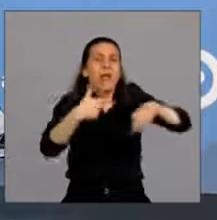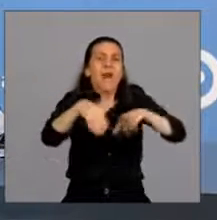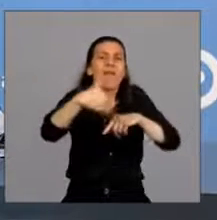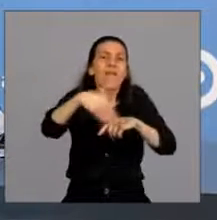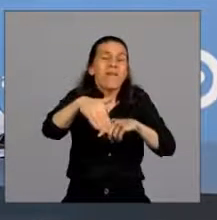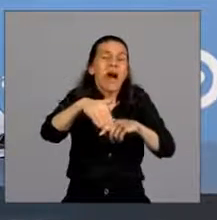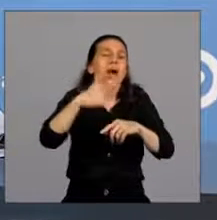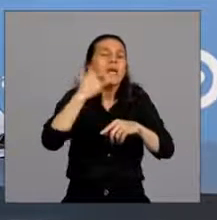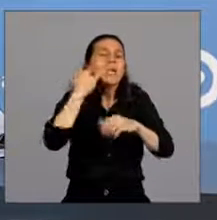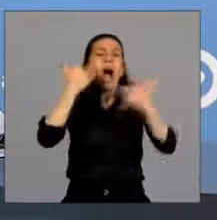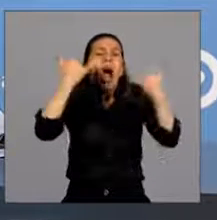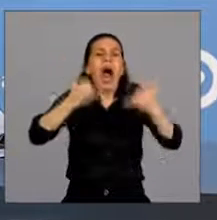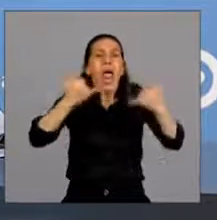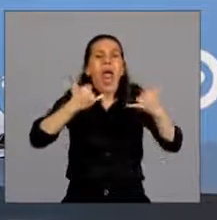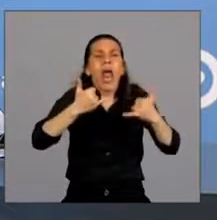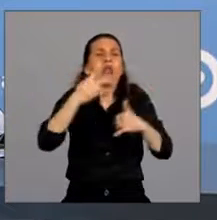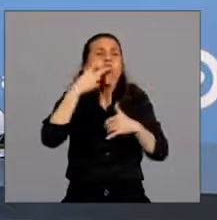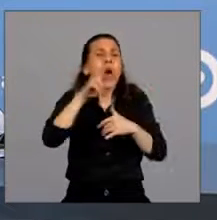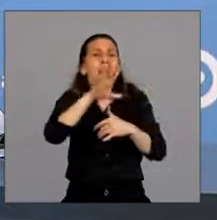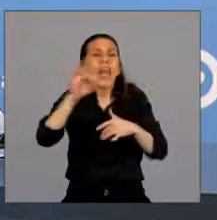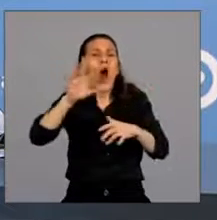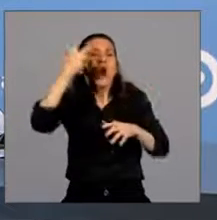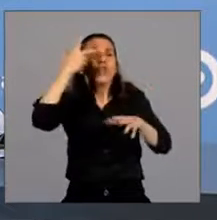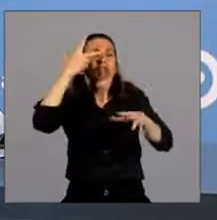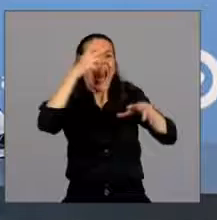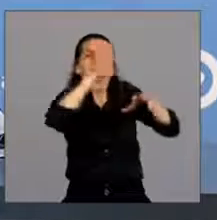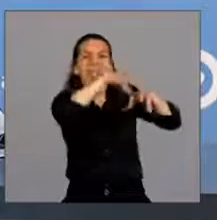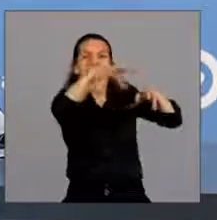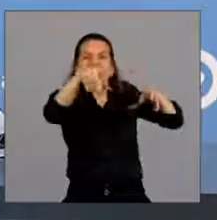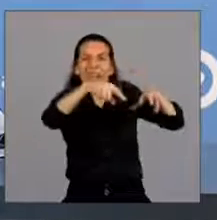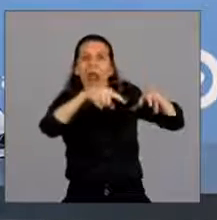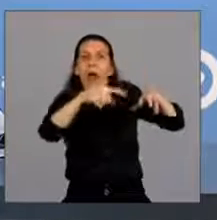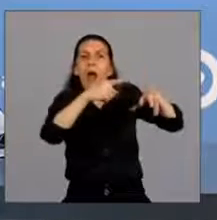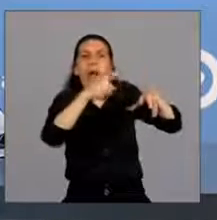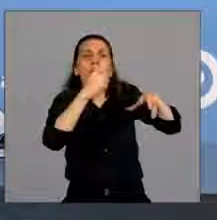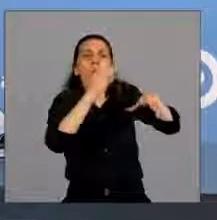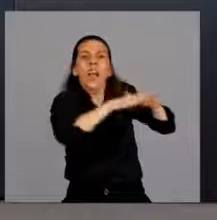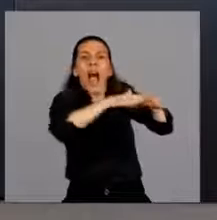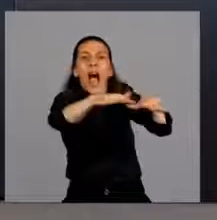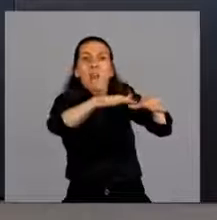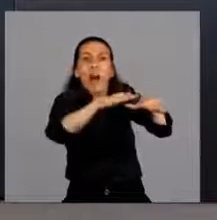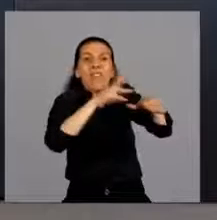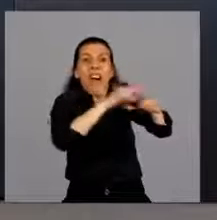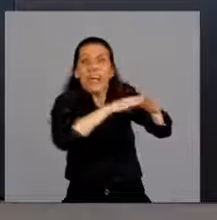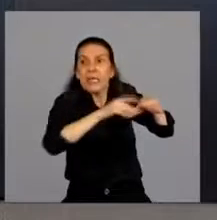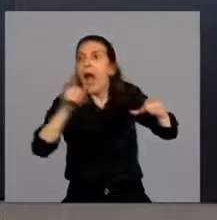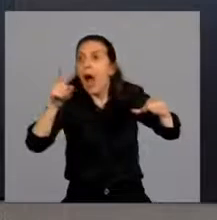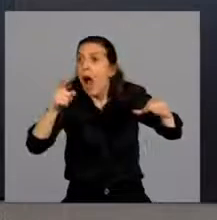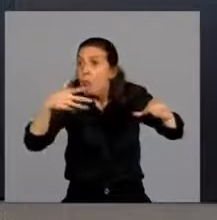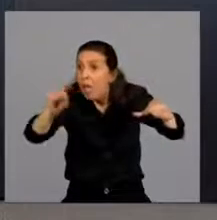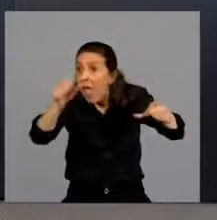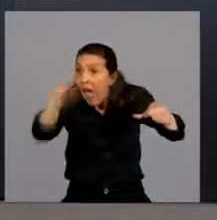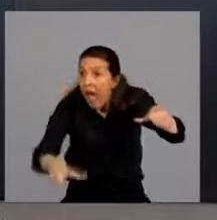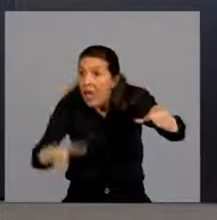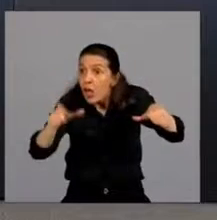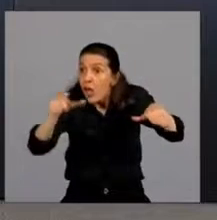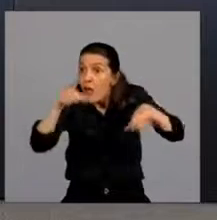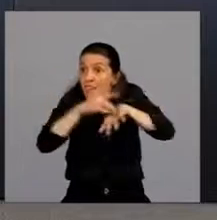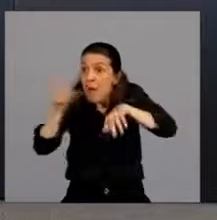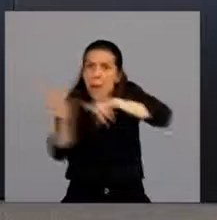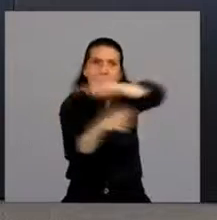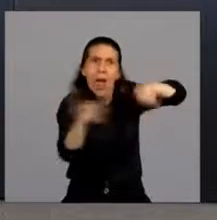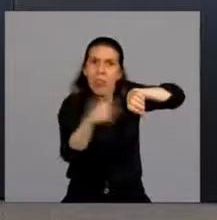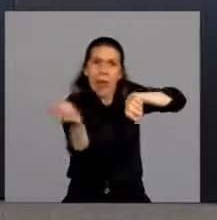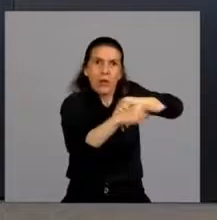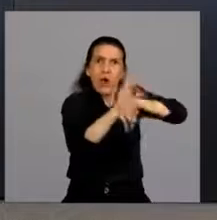2.500 camas más de hoteles de aislamiento porque prevemos que esto nos va a hacer aumentar la necesidad. Y si todo va bien, entiendo también que